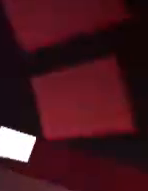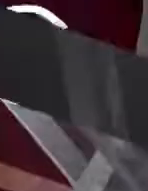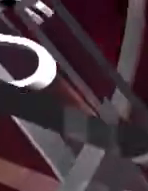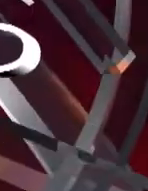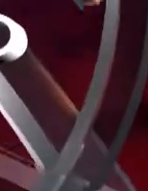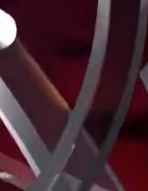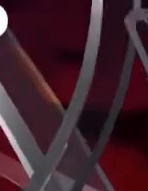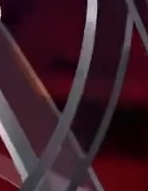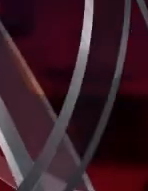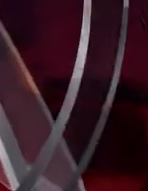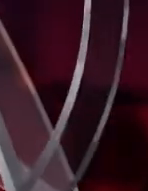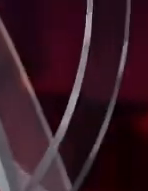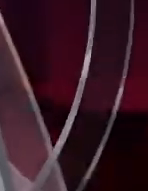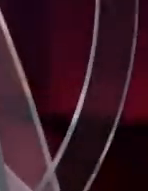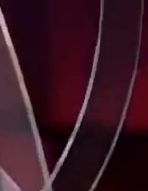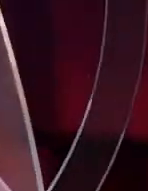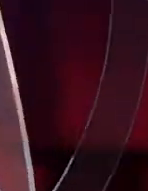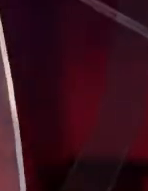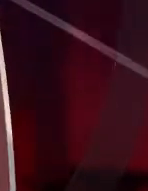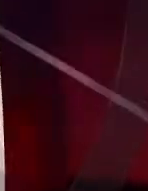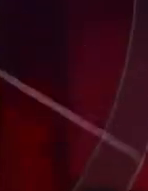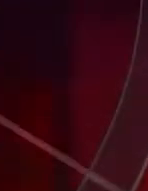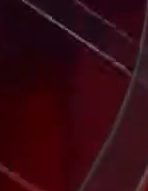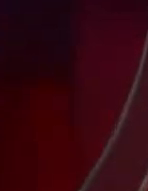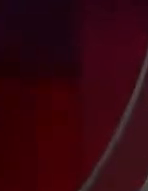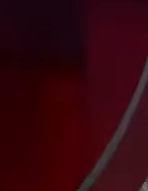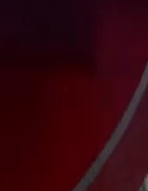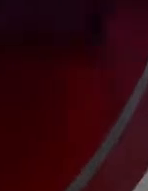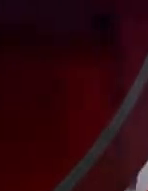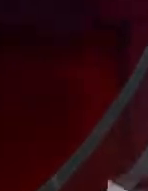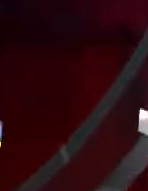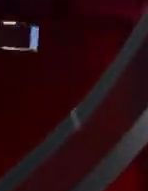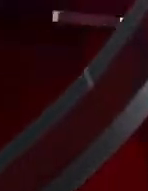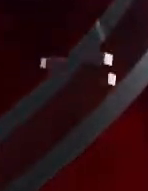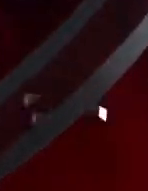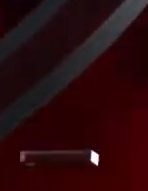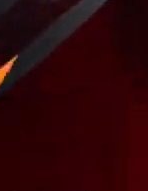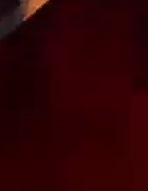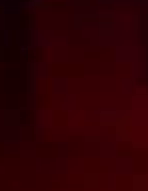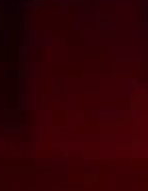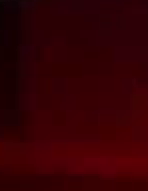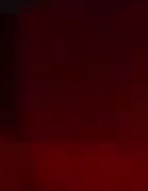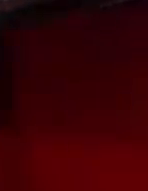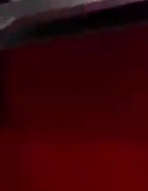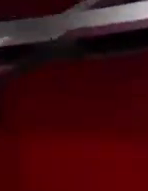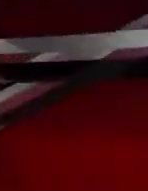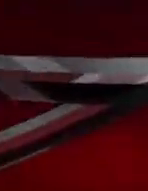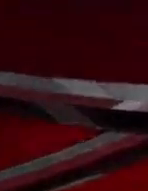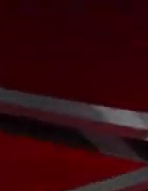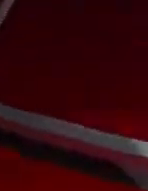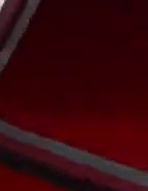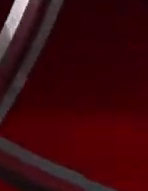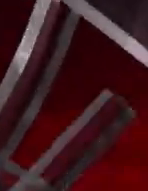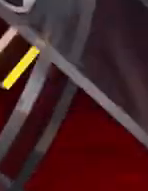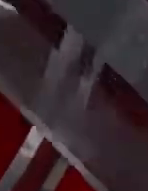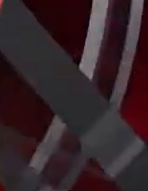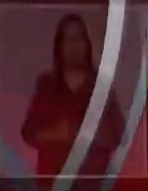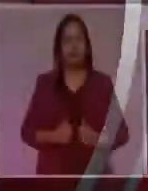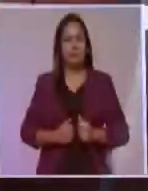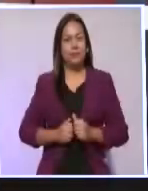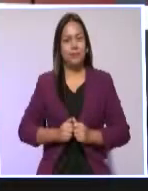Televisión Legislativa presenta TVL Noticias, emisión central, con Mariela Logroño.